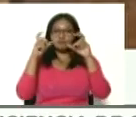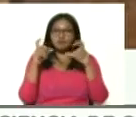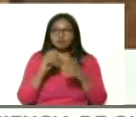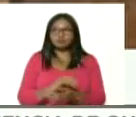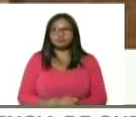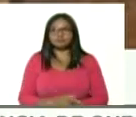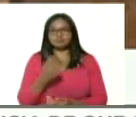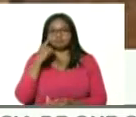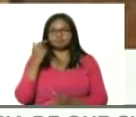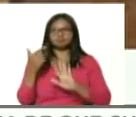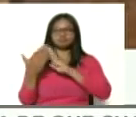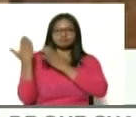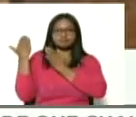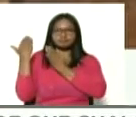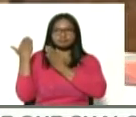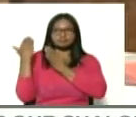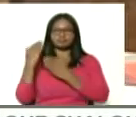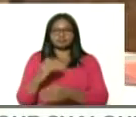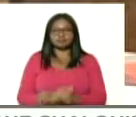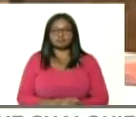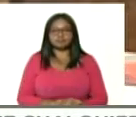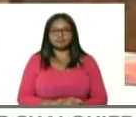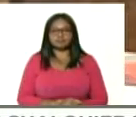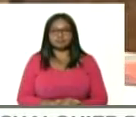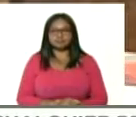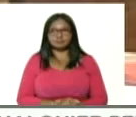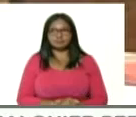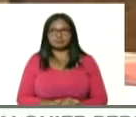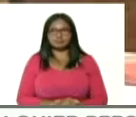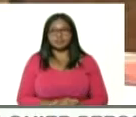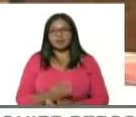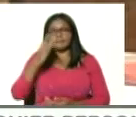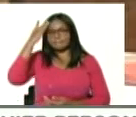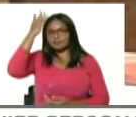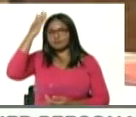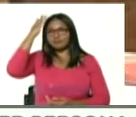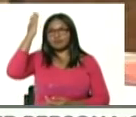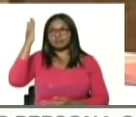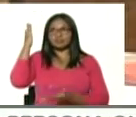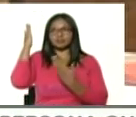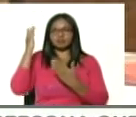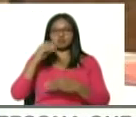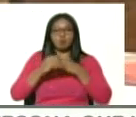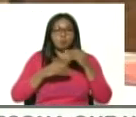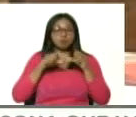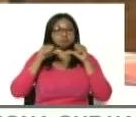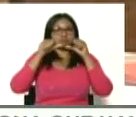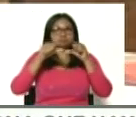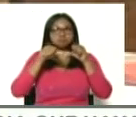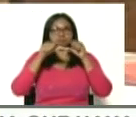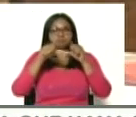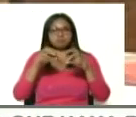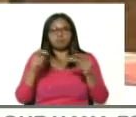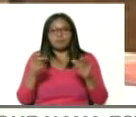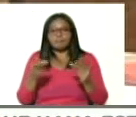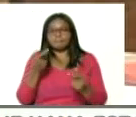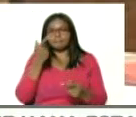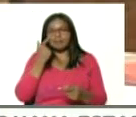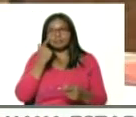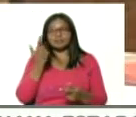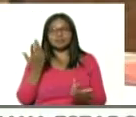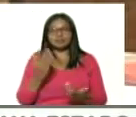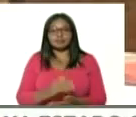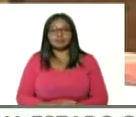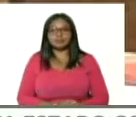Aquí está, miren, Pedro Infante. Me manda la foto de cómo él está haciendo seguimiento, Pedro. Saludo a los diputados